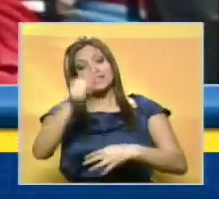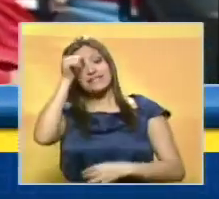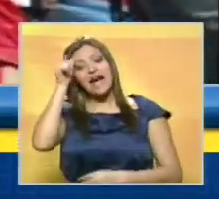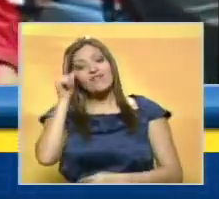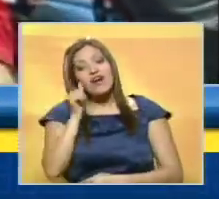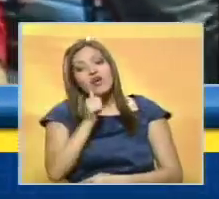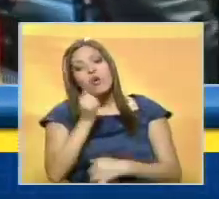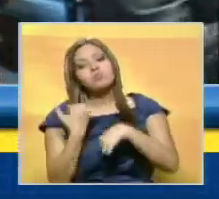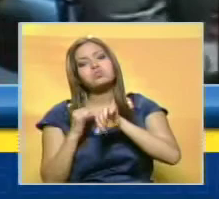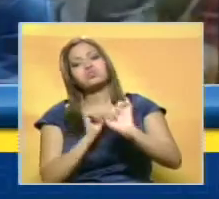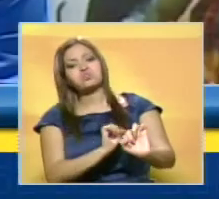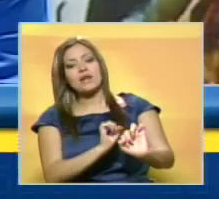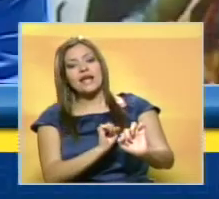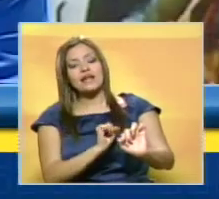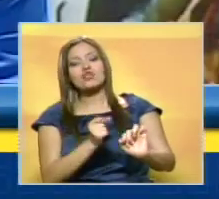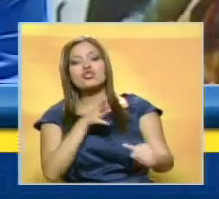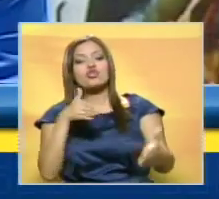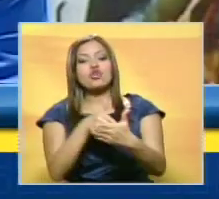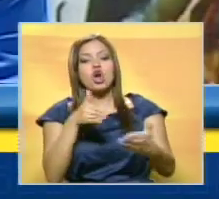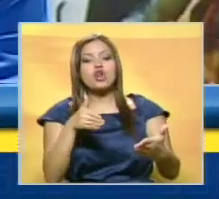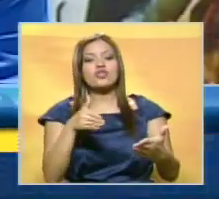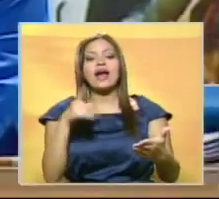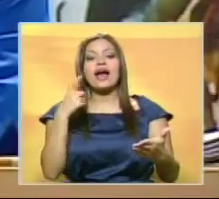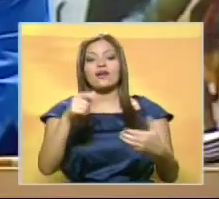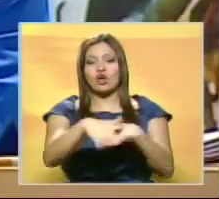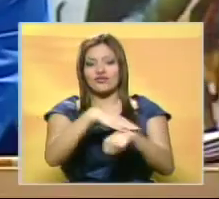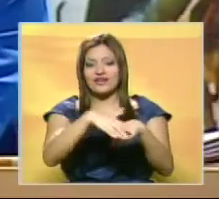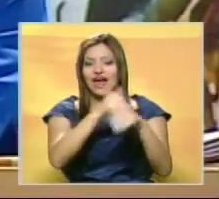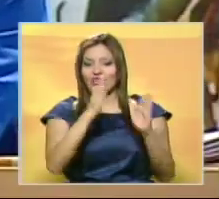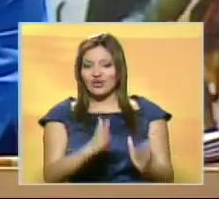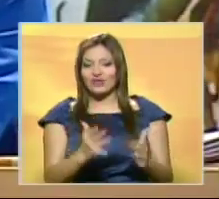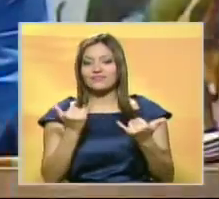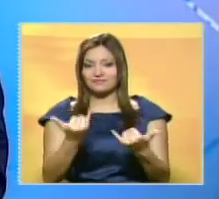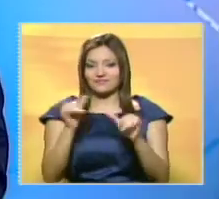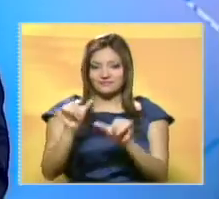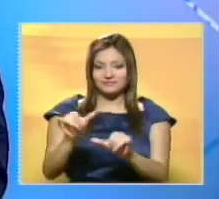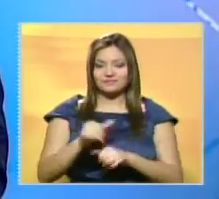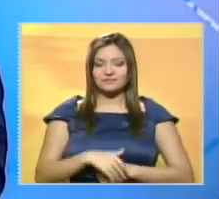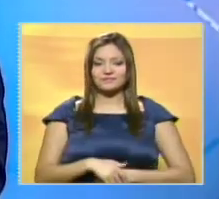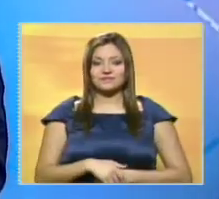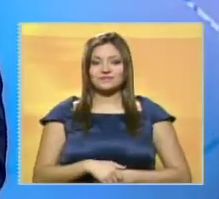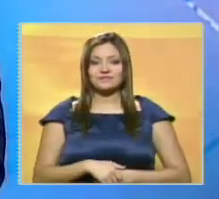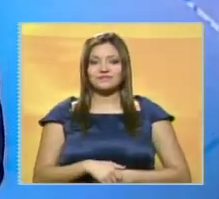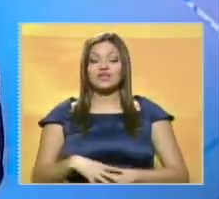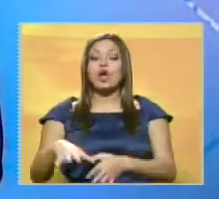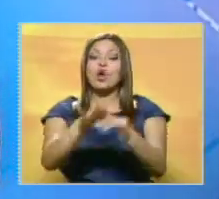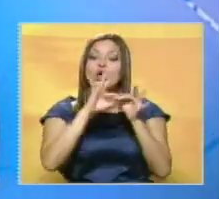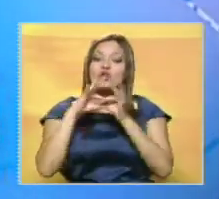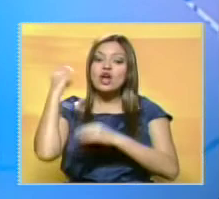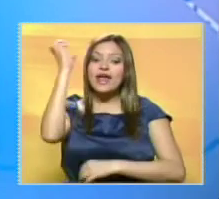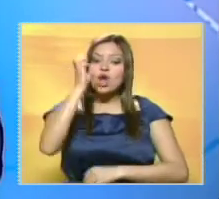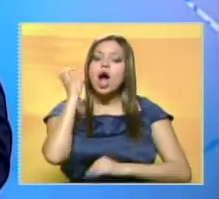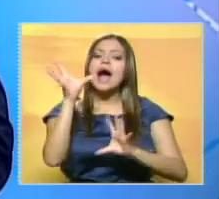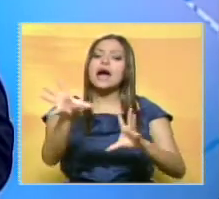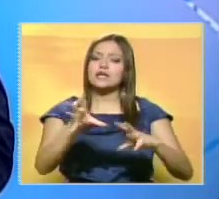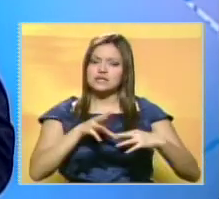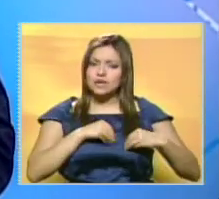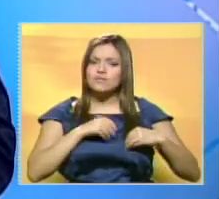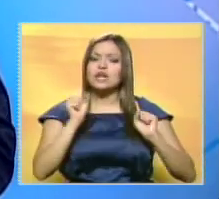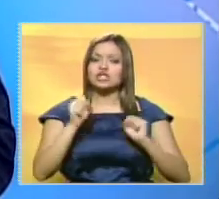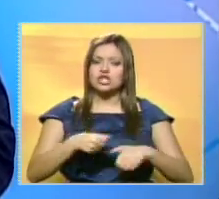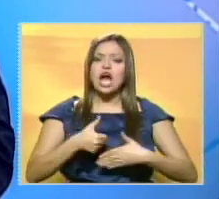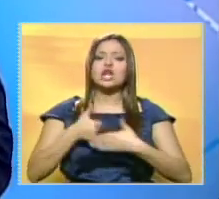sábado en rechazo al ataque contra la residencia del gobernador de la entidad andina. La Unión Europea aceptó iniciar la negociación